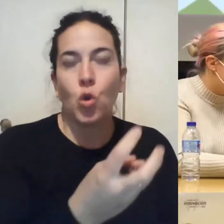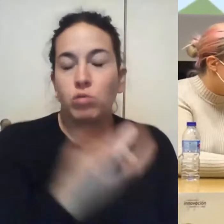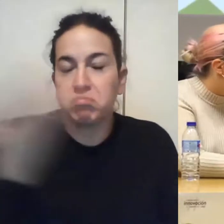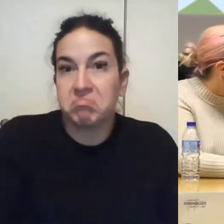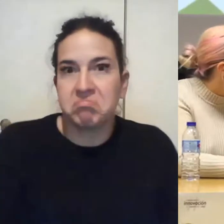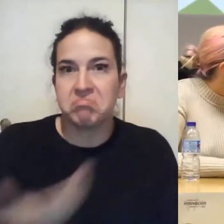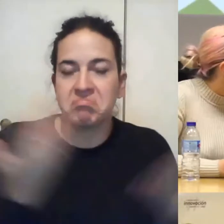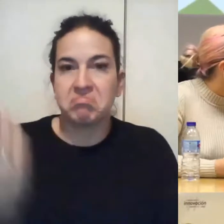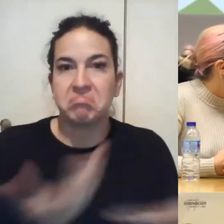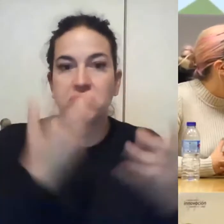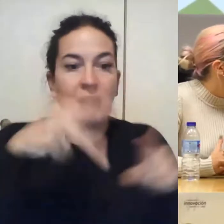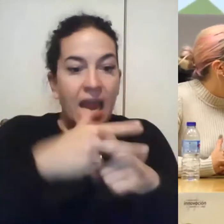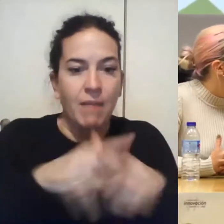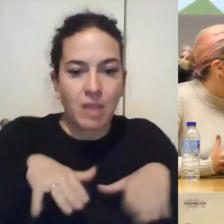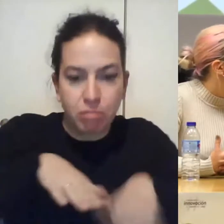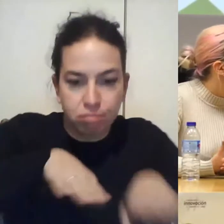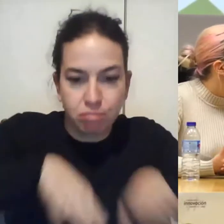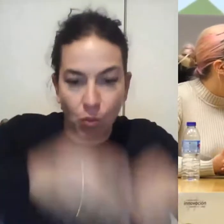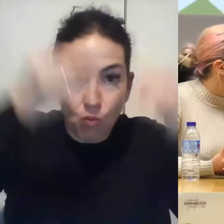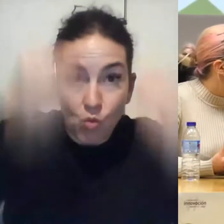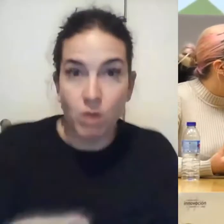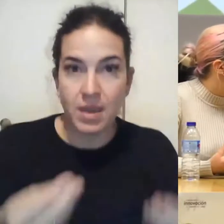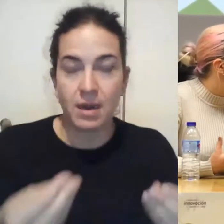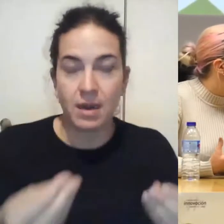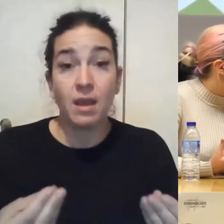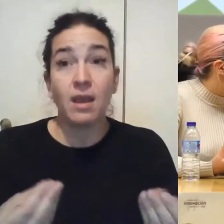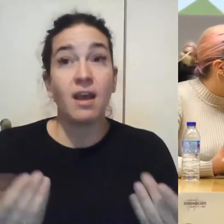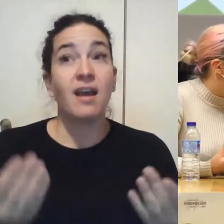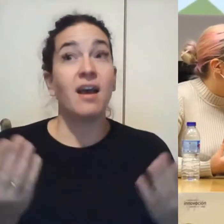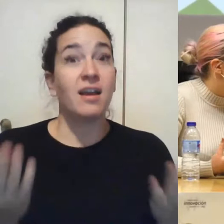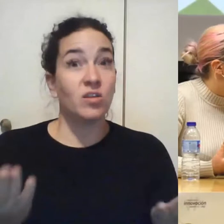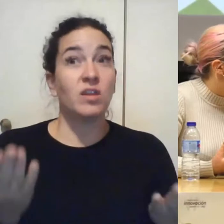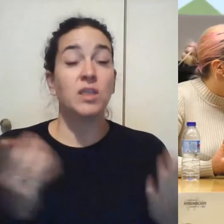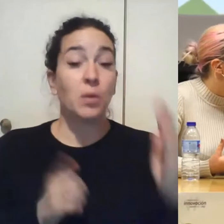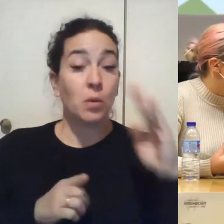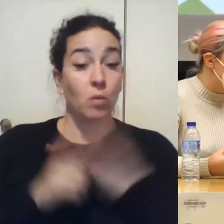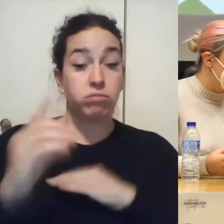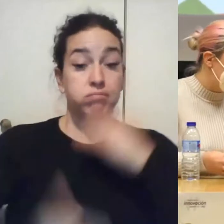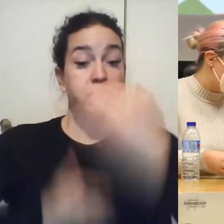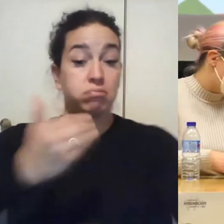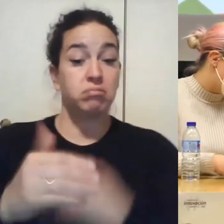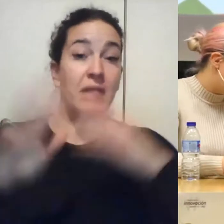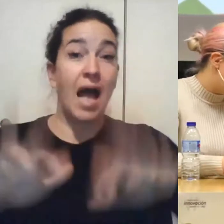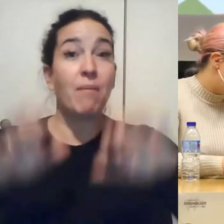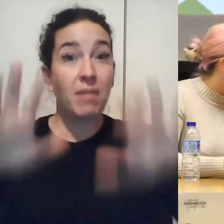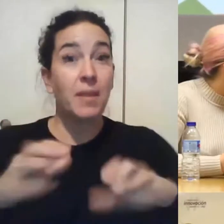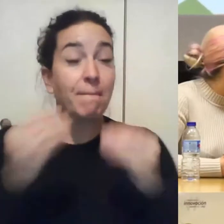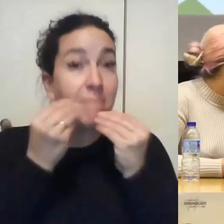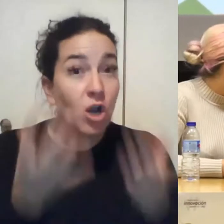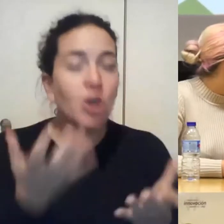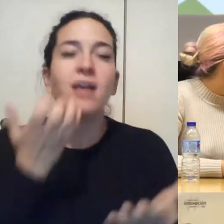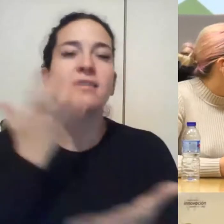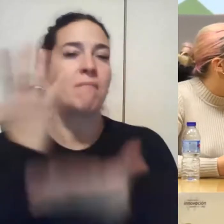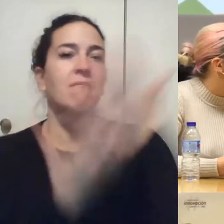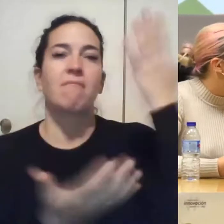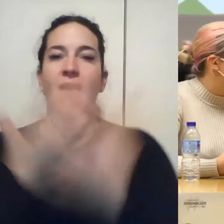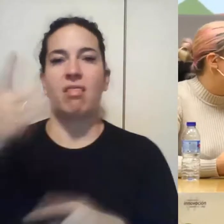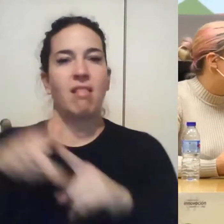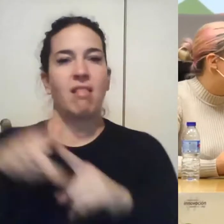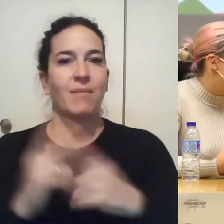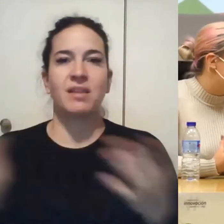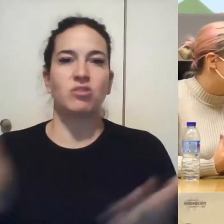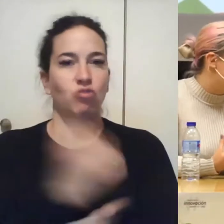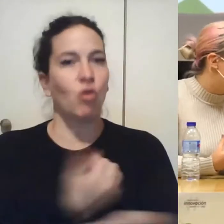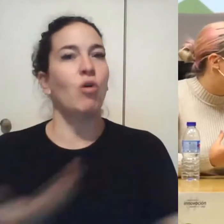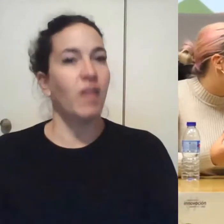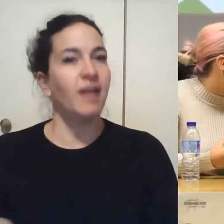X herramientas, y la forma en la que van a avanzar y en la que van a aprender es conjugando todas esas herramientas. Es cierto que a